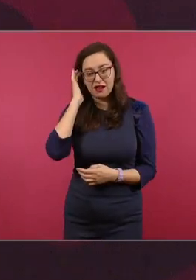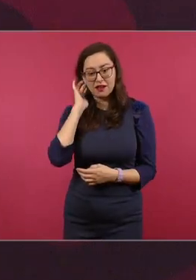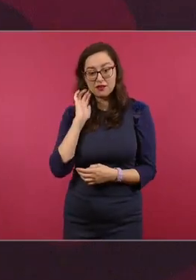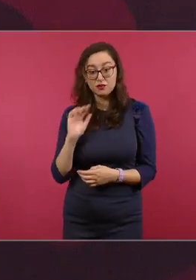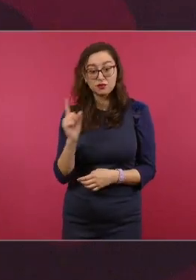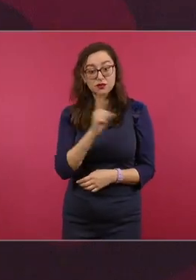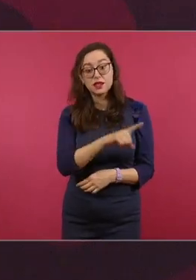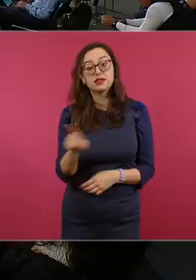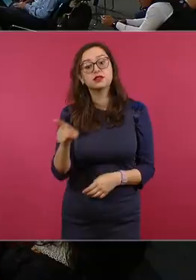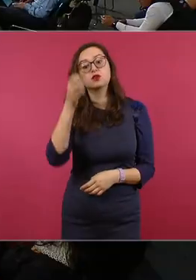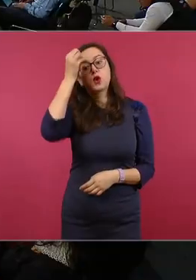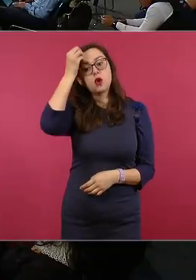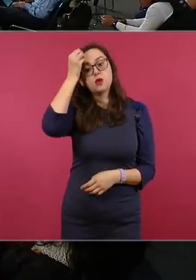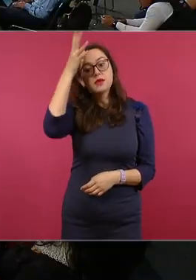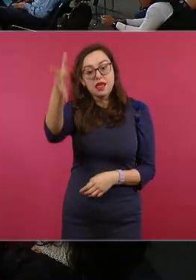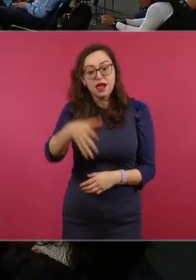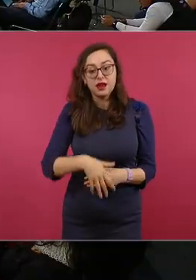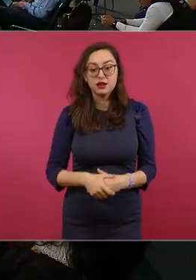sé,